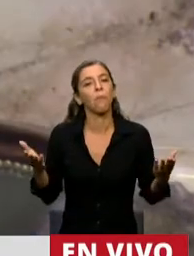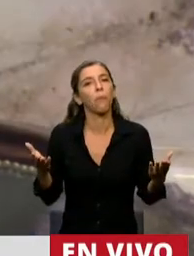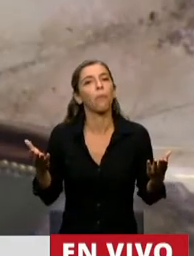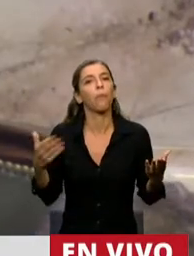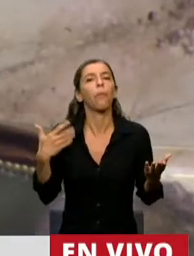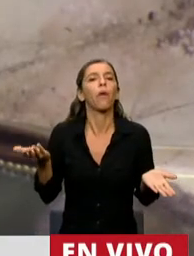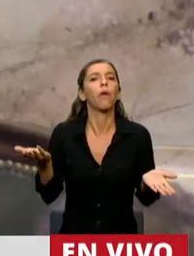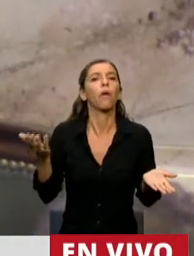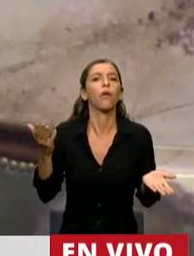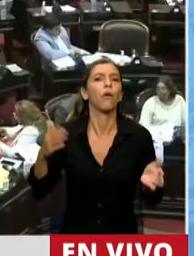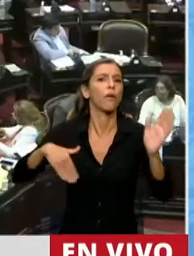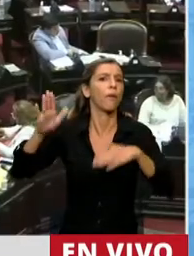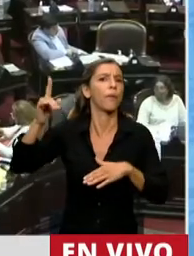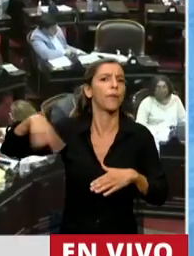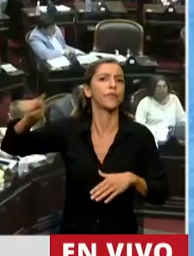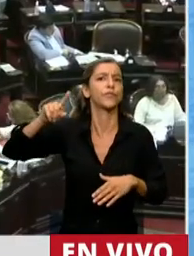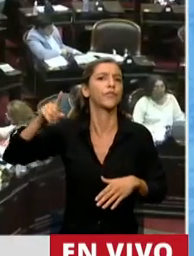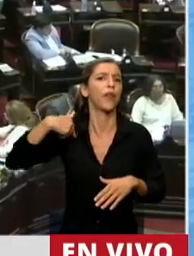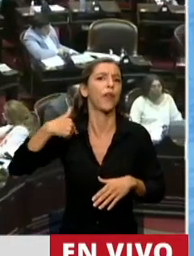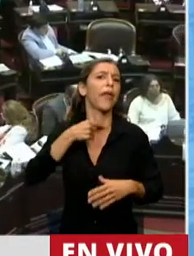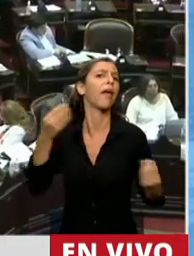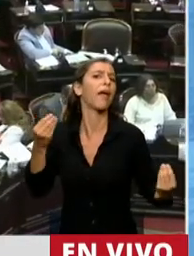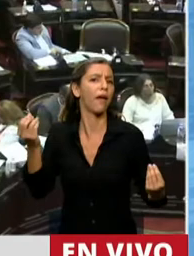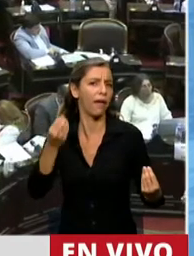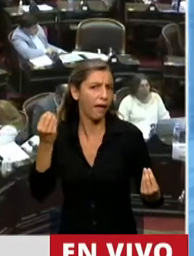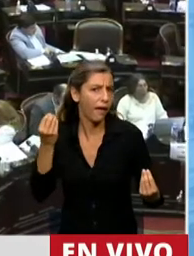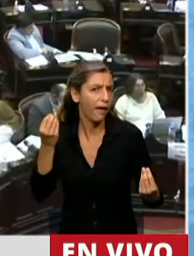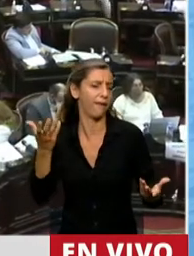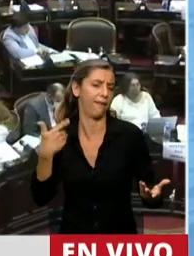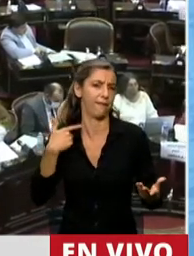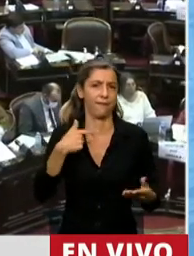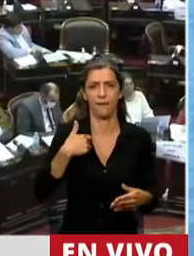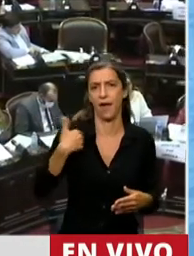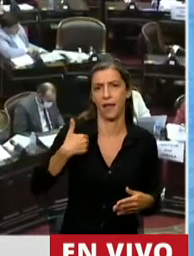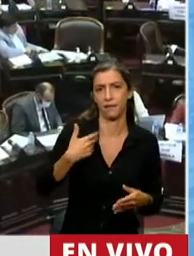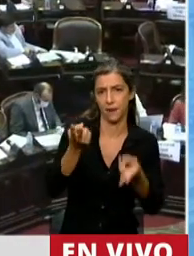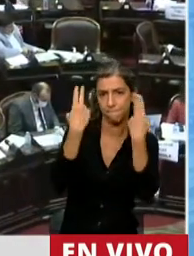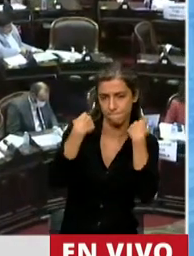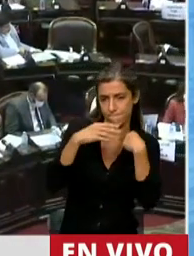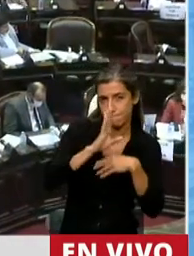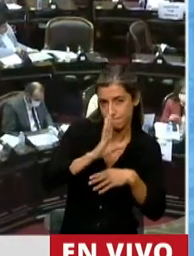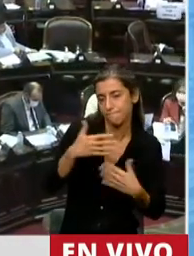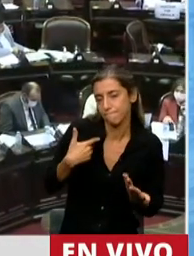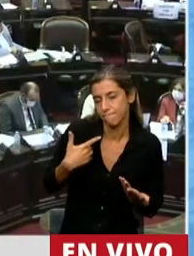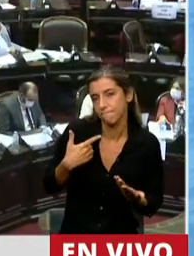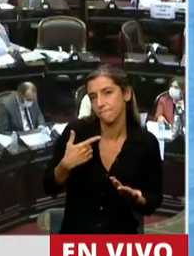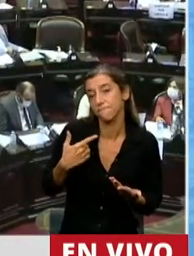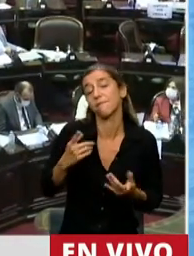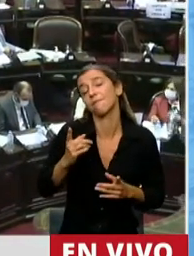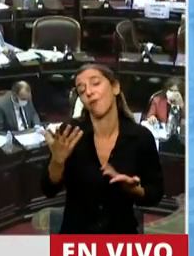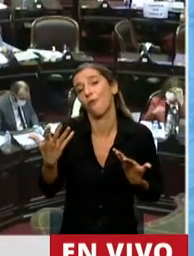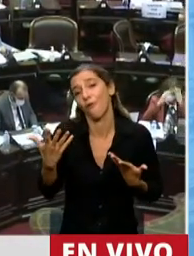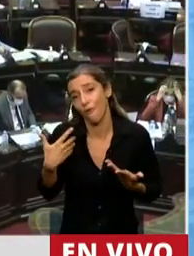del mundo es poner a Argentina de rodillas. Escuché que hay intereses obviamente espurios que quieren ganar con la